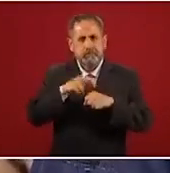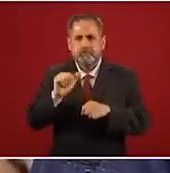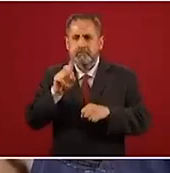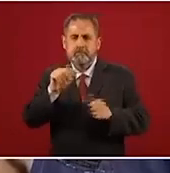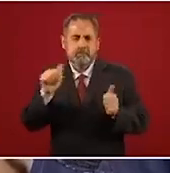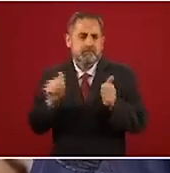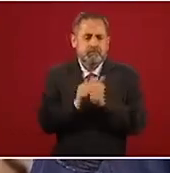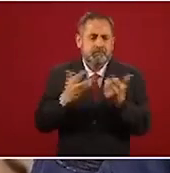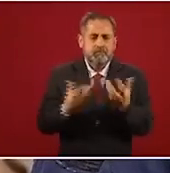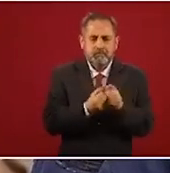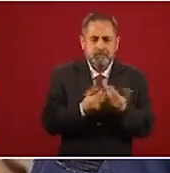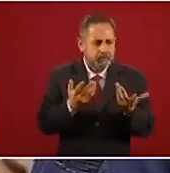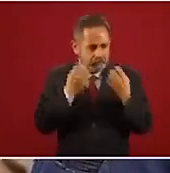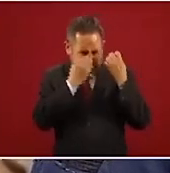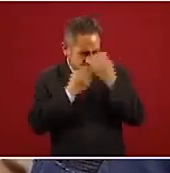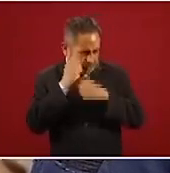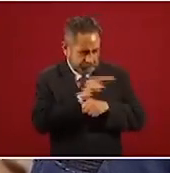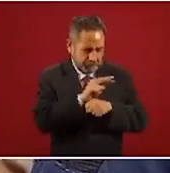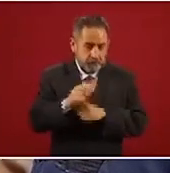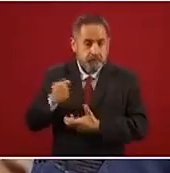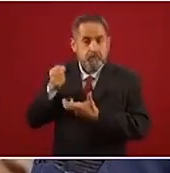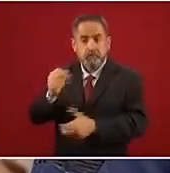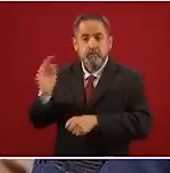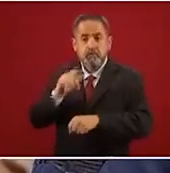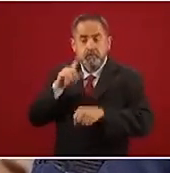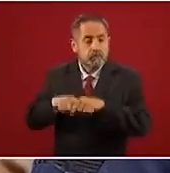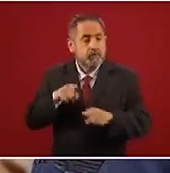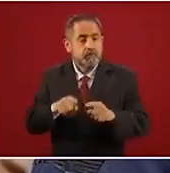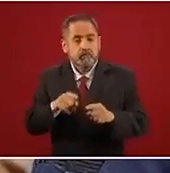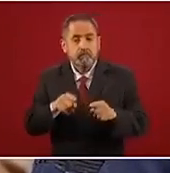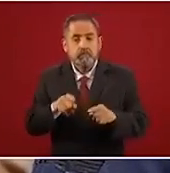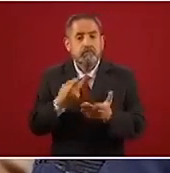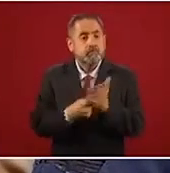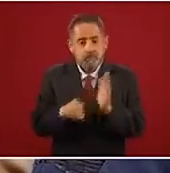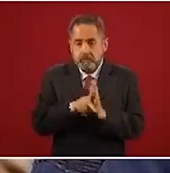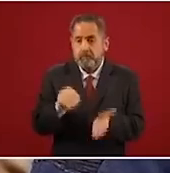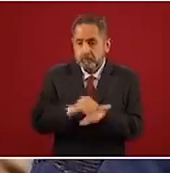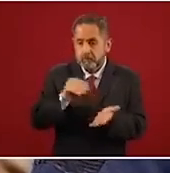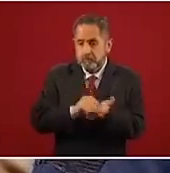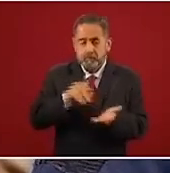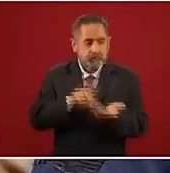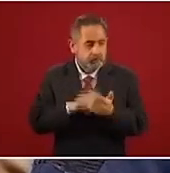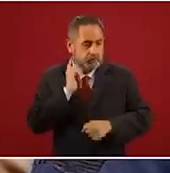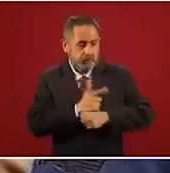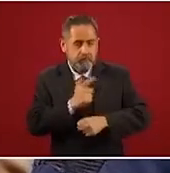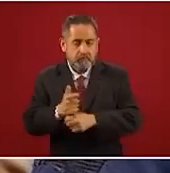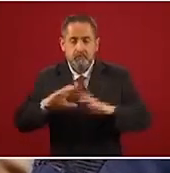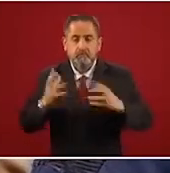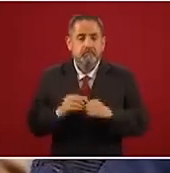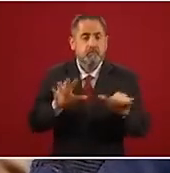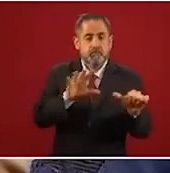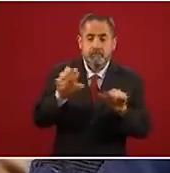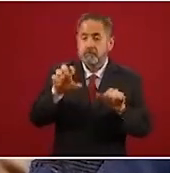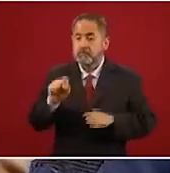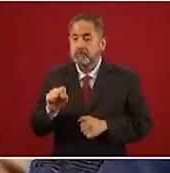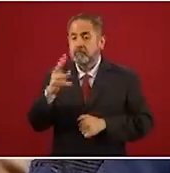en una revisión que hicimos en el presupuesto de egresos de la Federación, estas plazas siguen existiendo. Detectamos